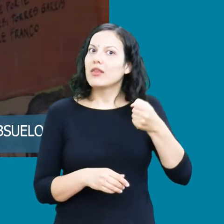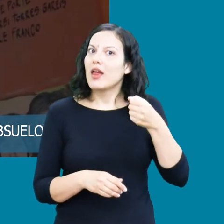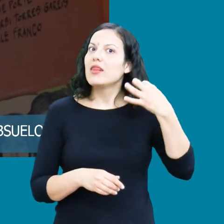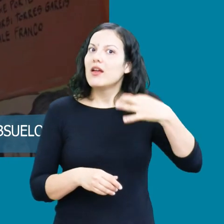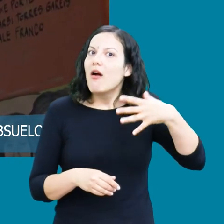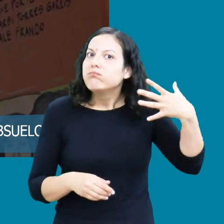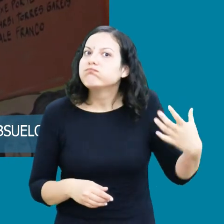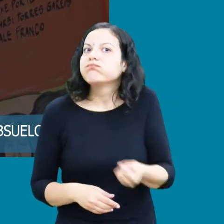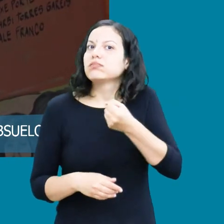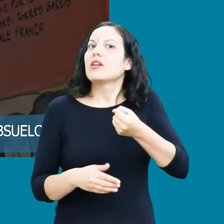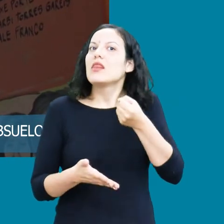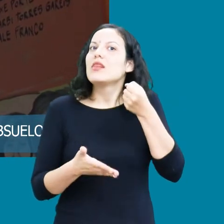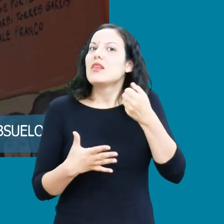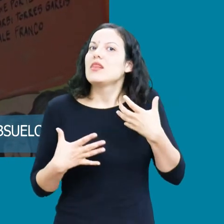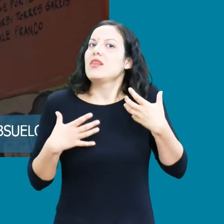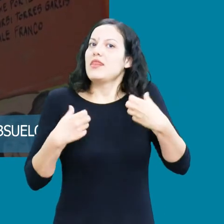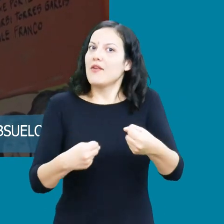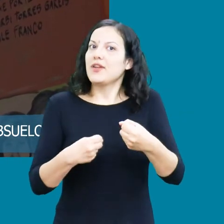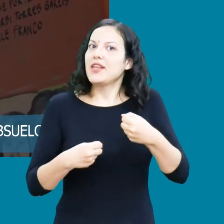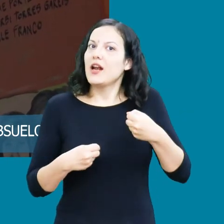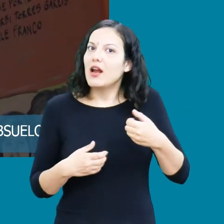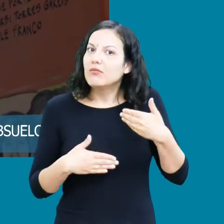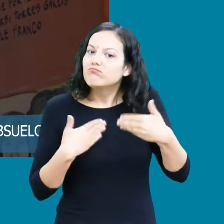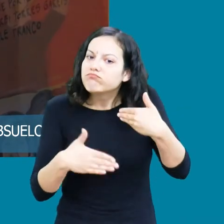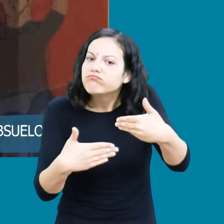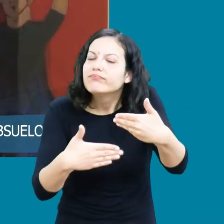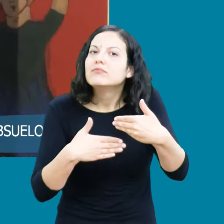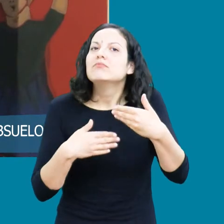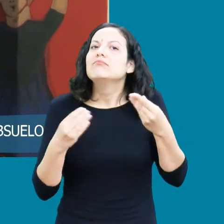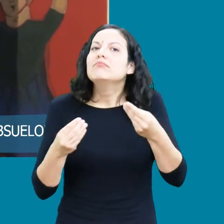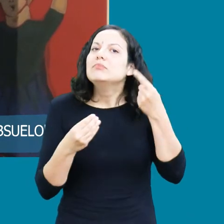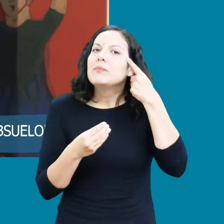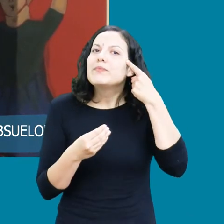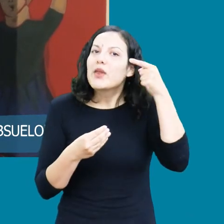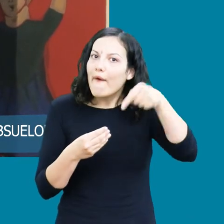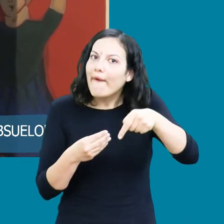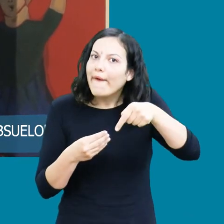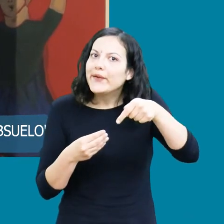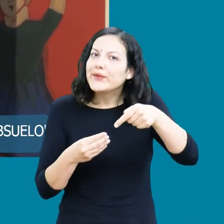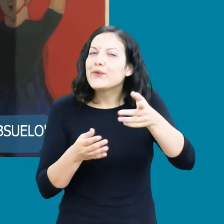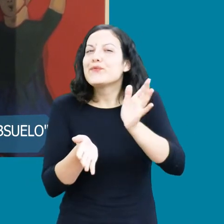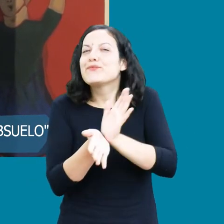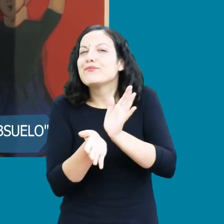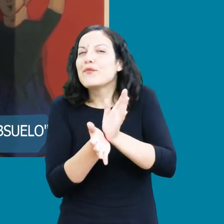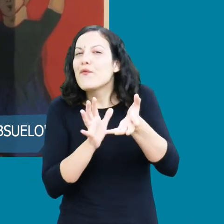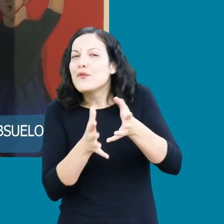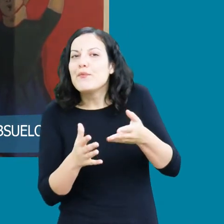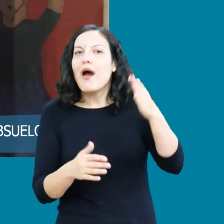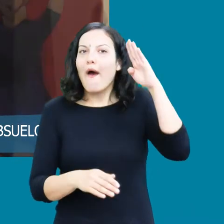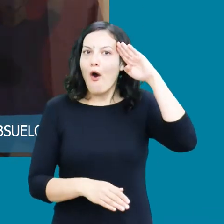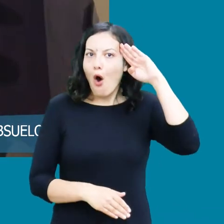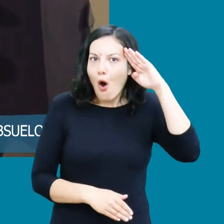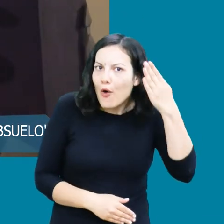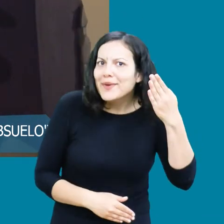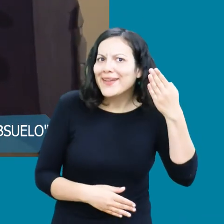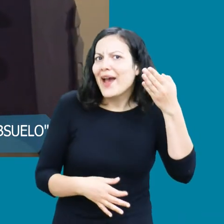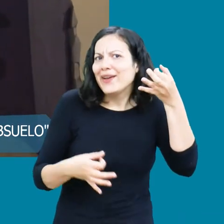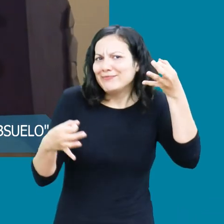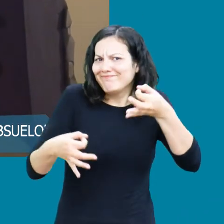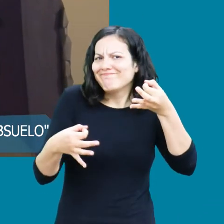recuperarla, sostenerla y defenderla. Por eso creo que esto es realmente un homenaje muy valioso